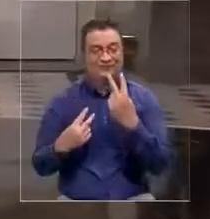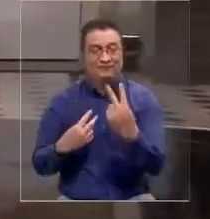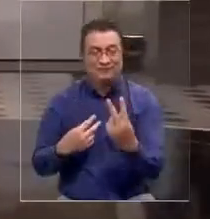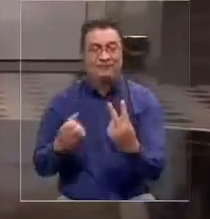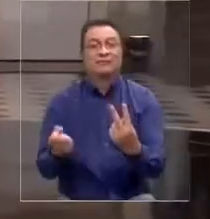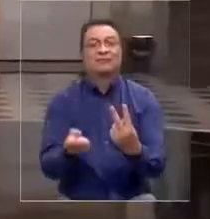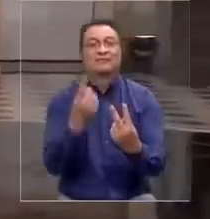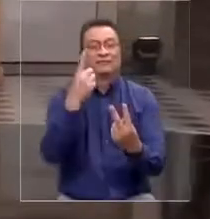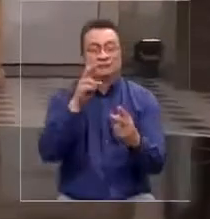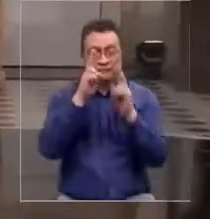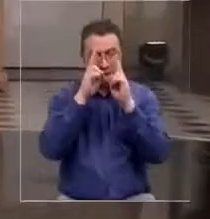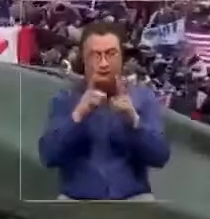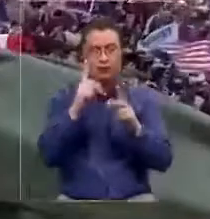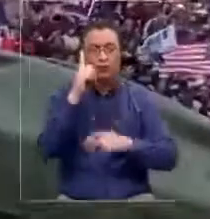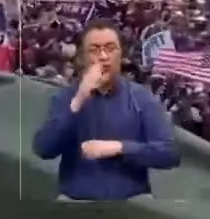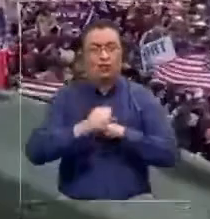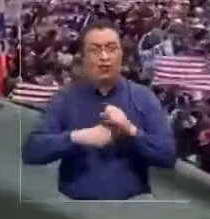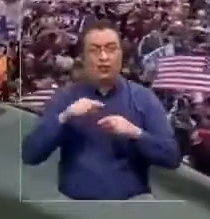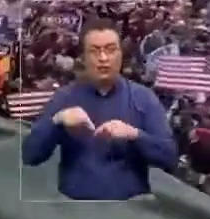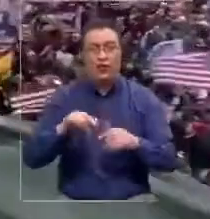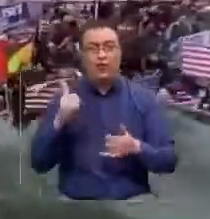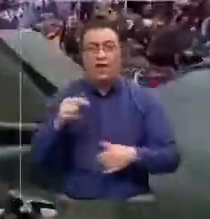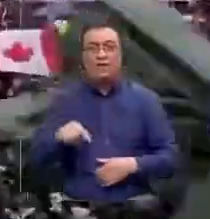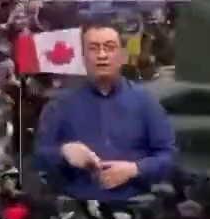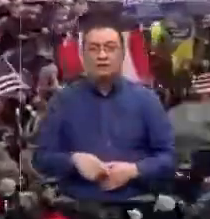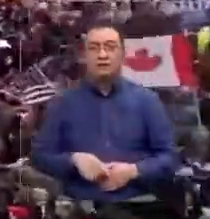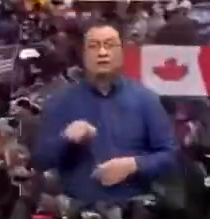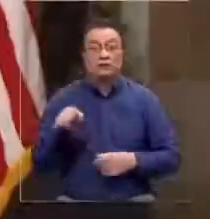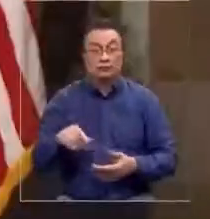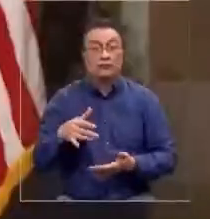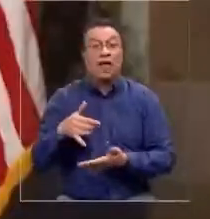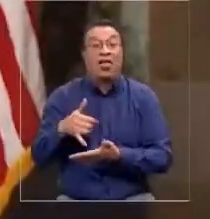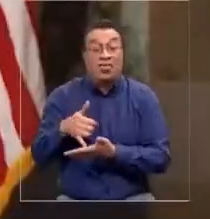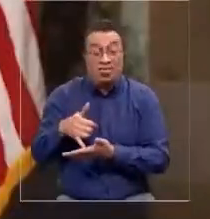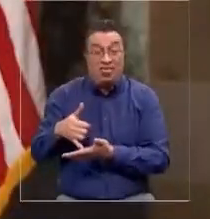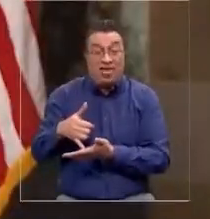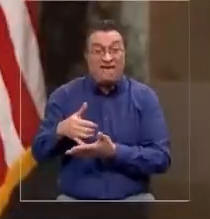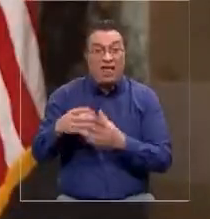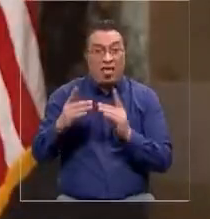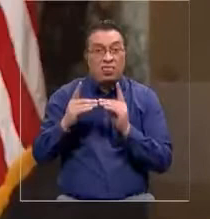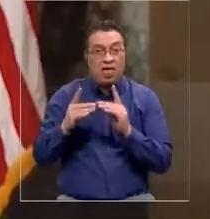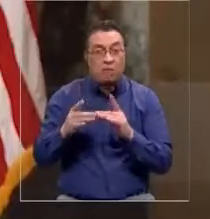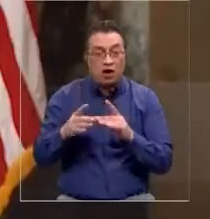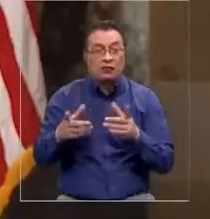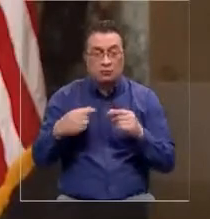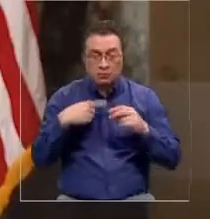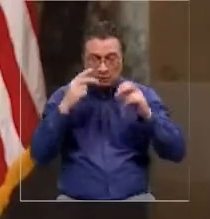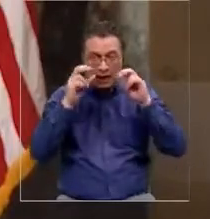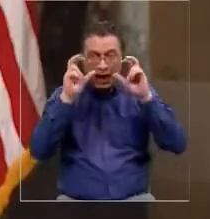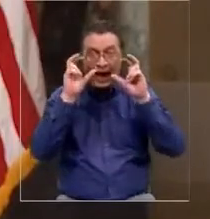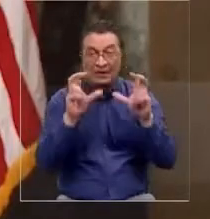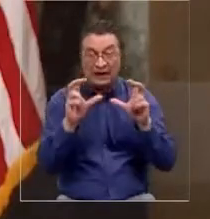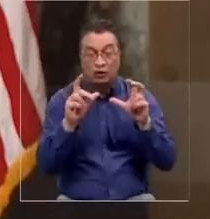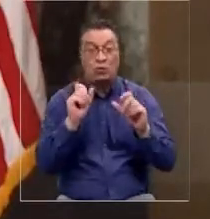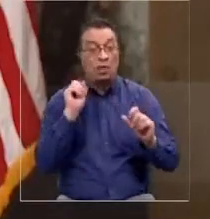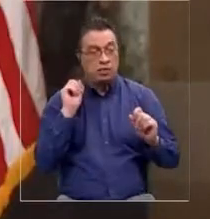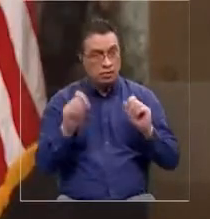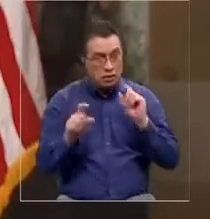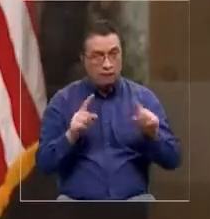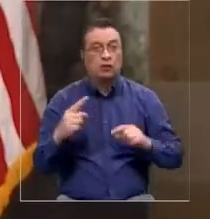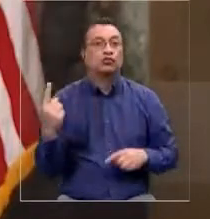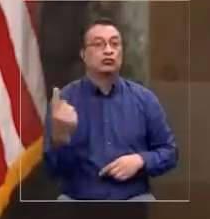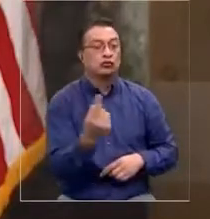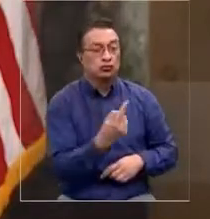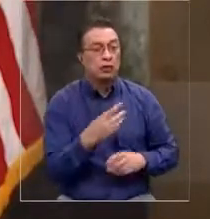lideraron los homenajes este jueves. La fragilidad de la democracia es esta: si no estamos atentos, si no la defendemos,